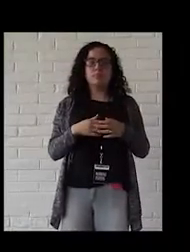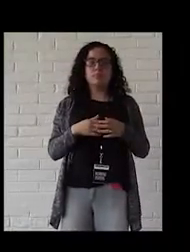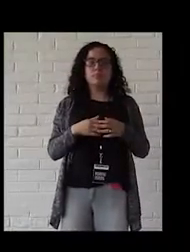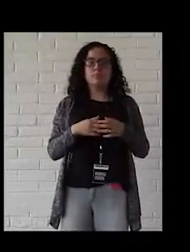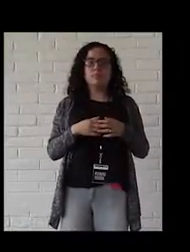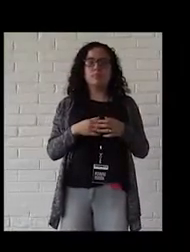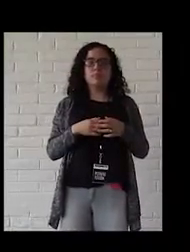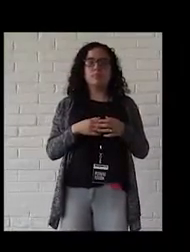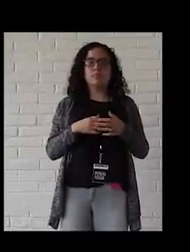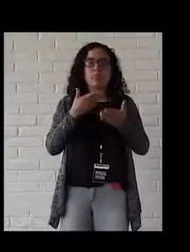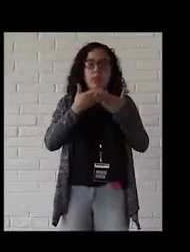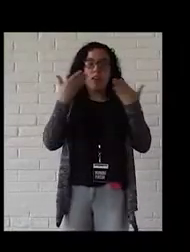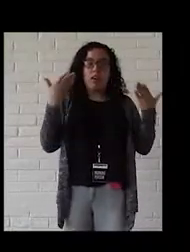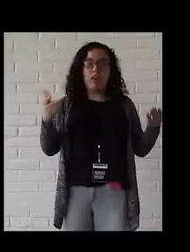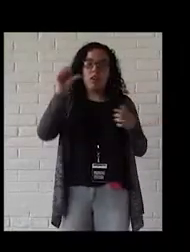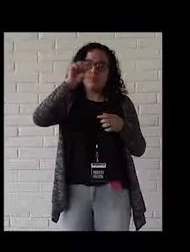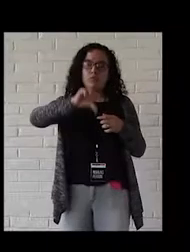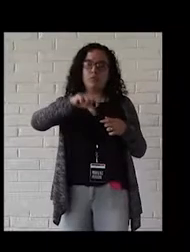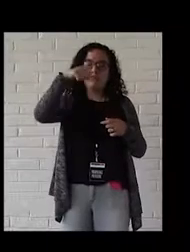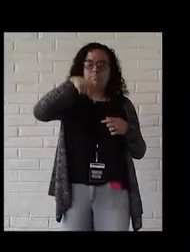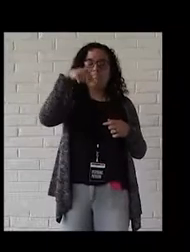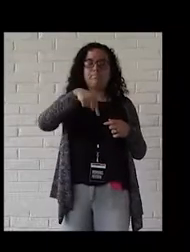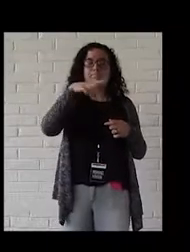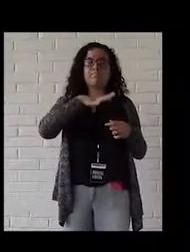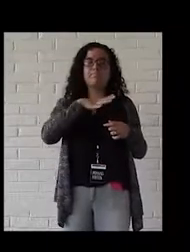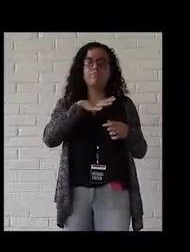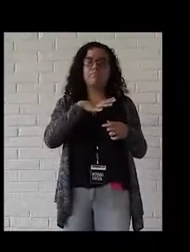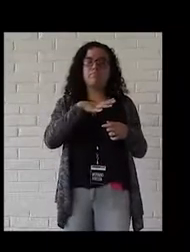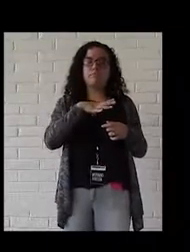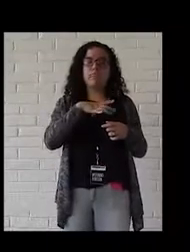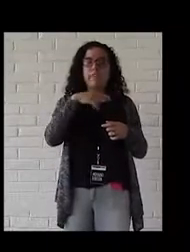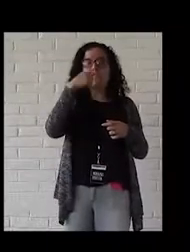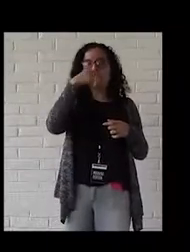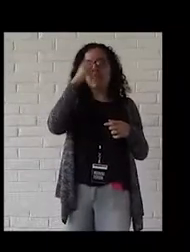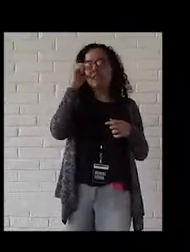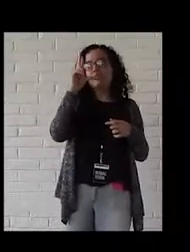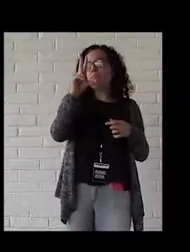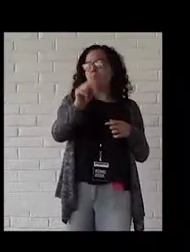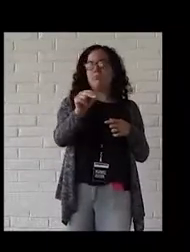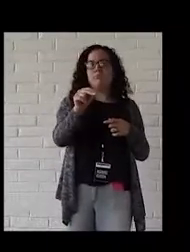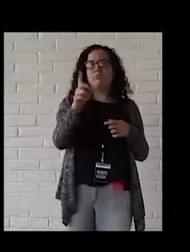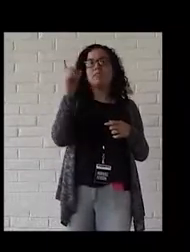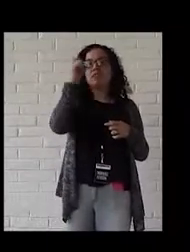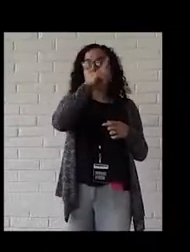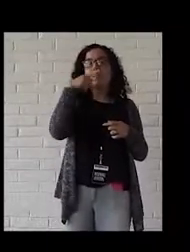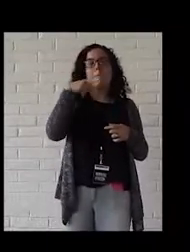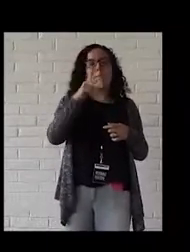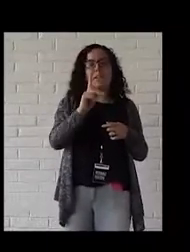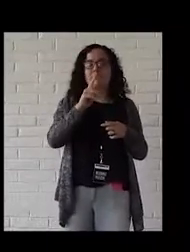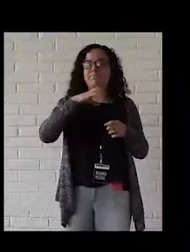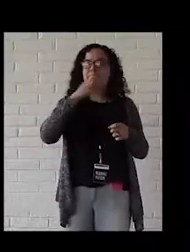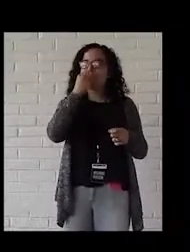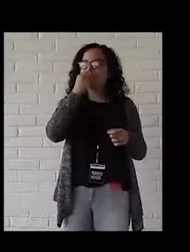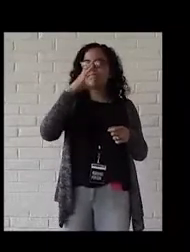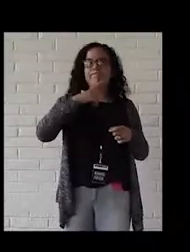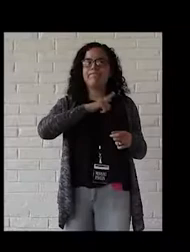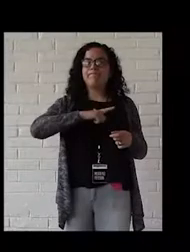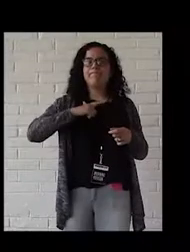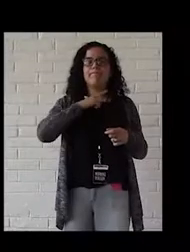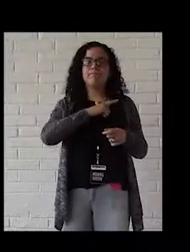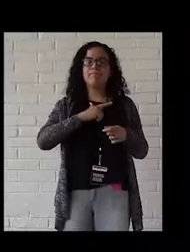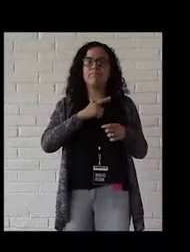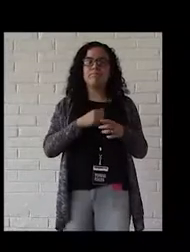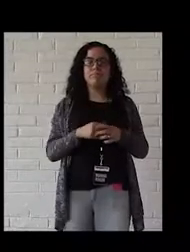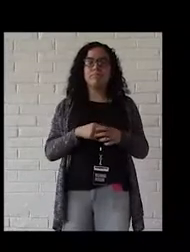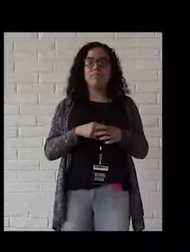me ha traído a este punto donde estoy el día de hoy, que no ha sido el más fácil, pero definitivamente es el más enriquecedor. Y yo espero el día